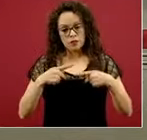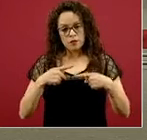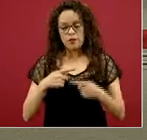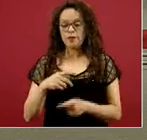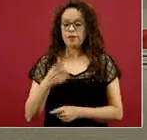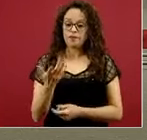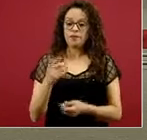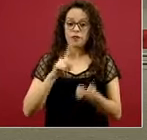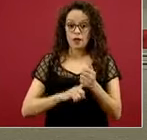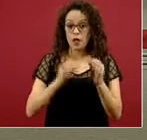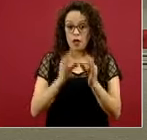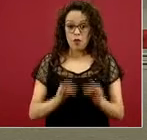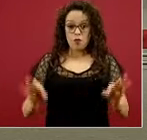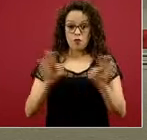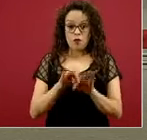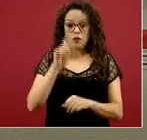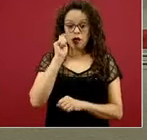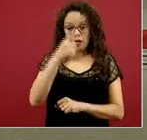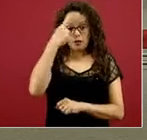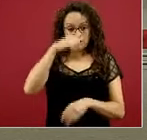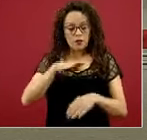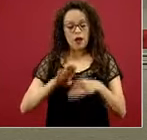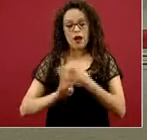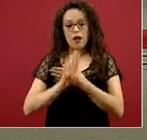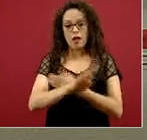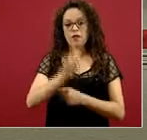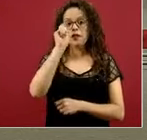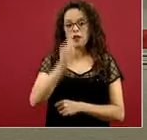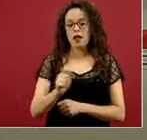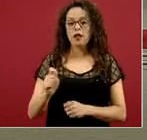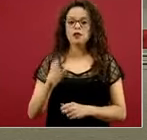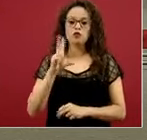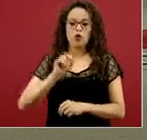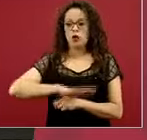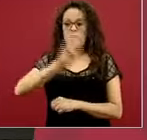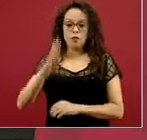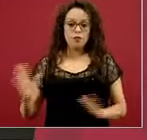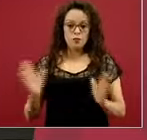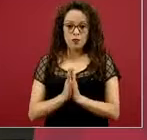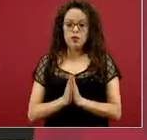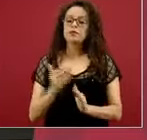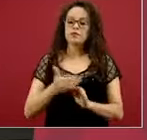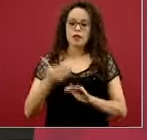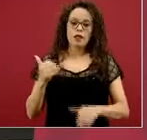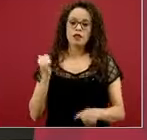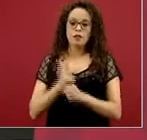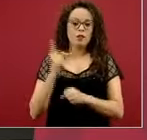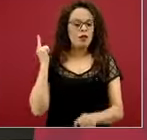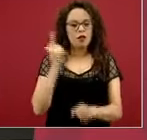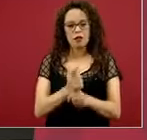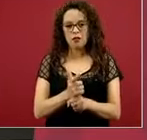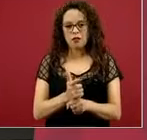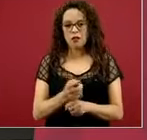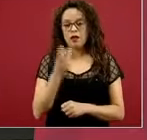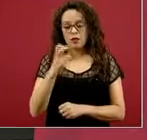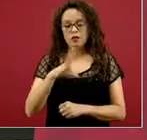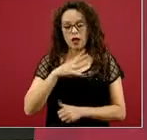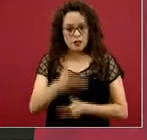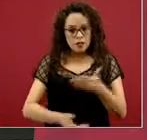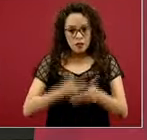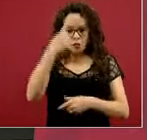componentes importantes para poder disminuir el riesgo de muerte es la atención oportuna. Entonces, recordarles, están los servicios de